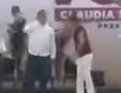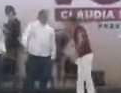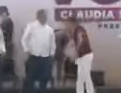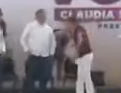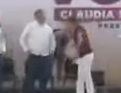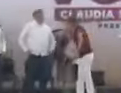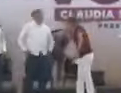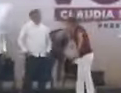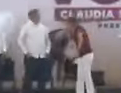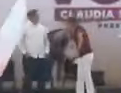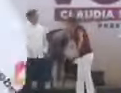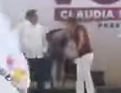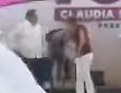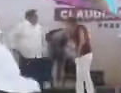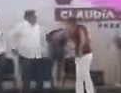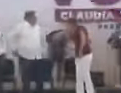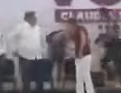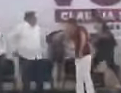¡Presidenta!